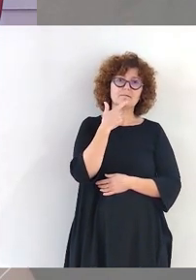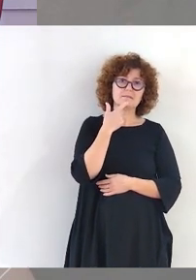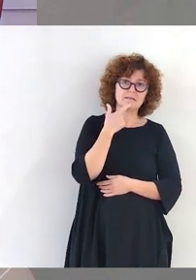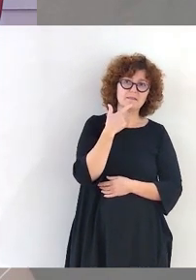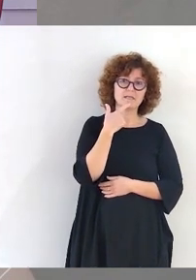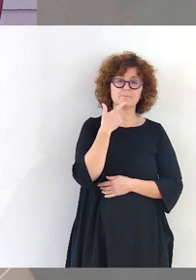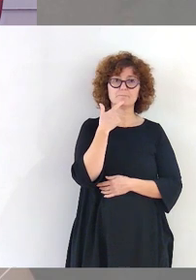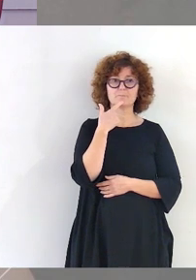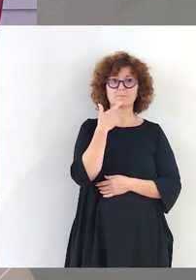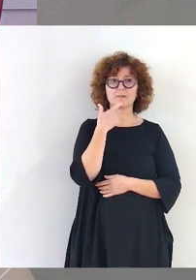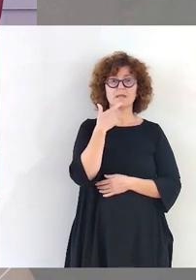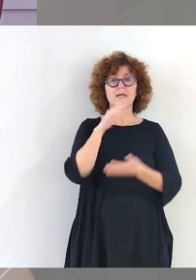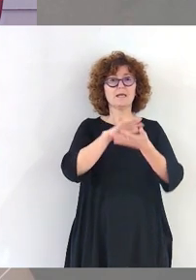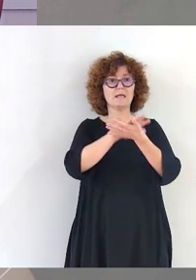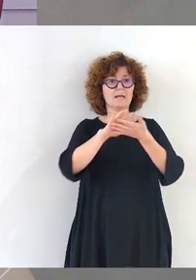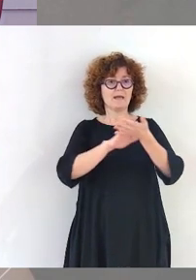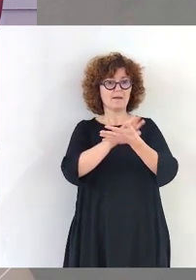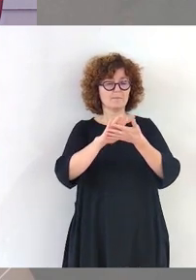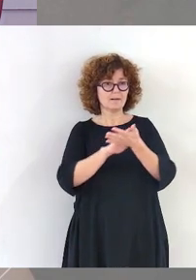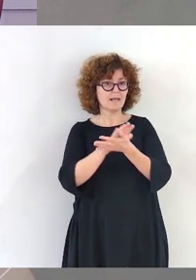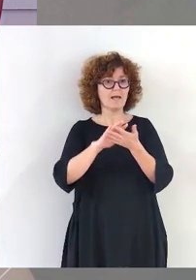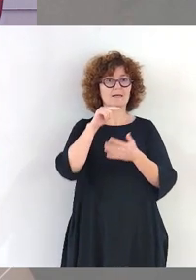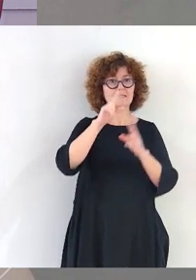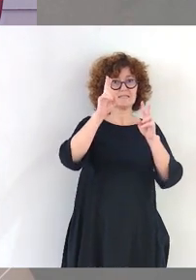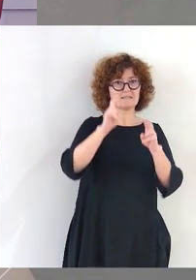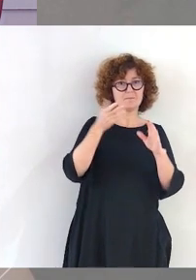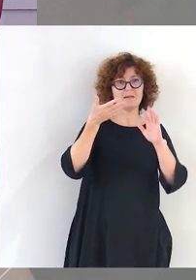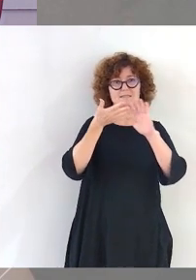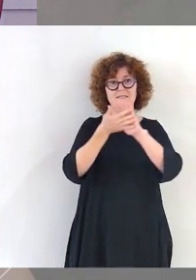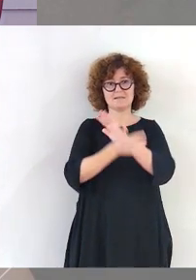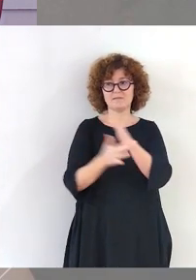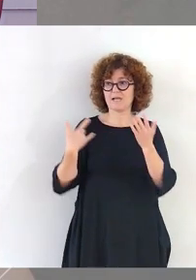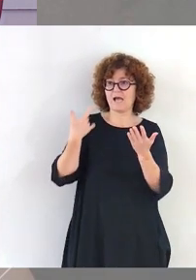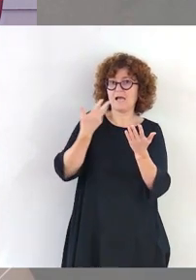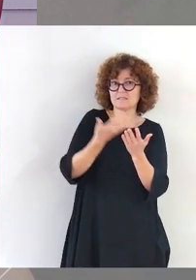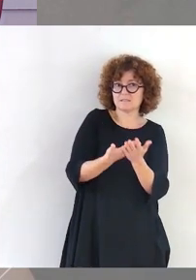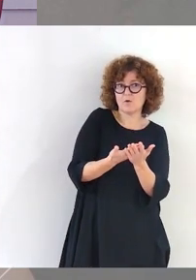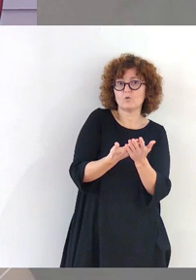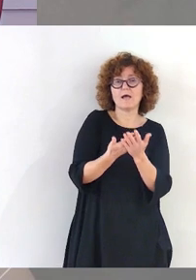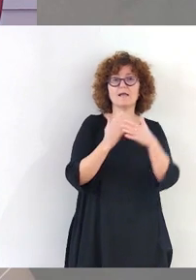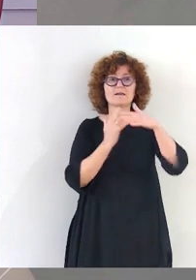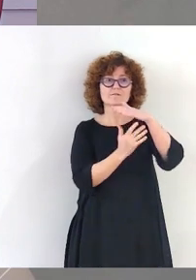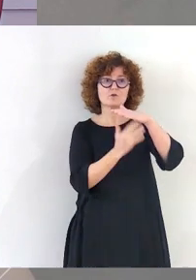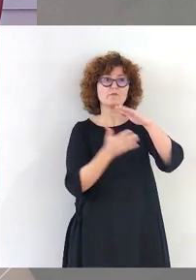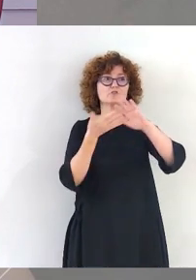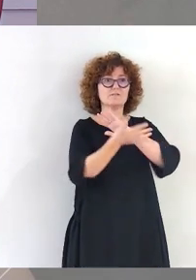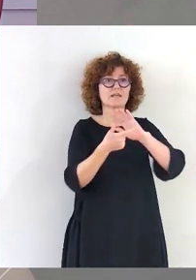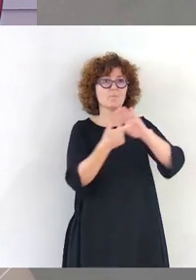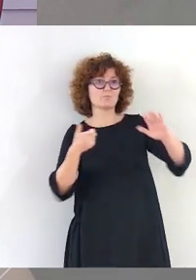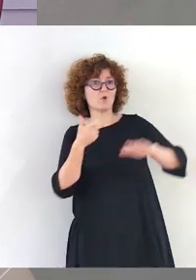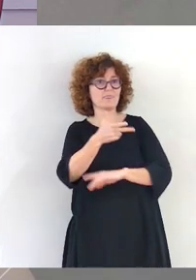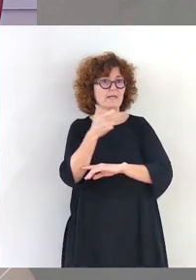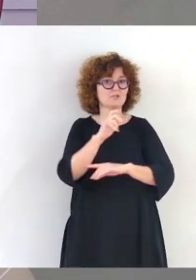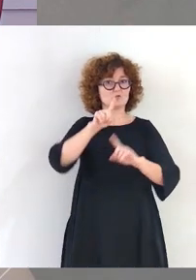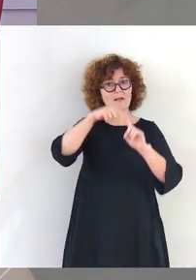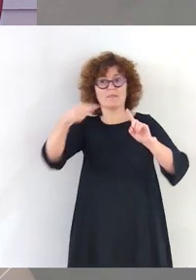el abrir este melón es quitar derechos a los que por ahora estábamos reconociendo como refugiados Pero es verdad que ya hay algunas herramientas